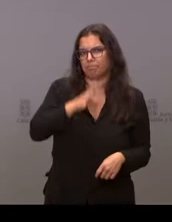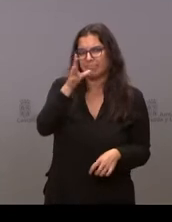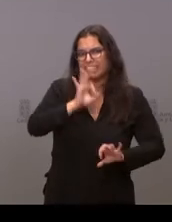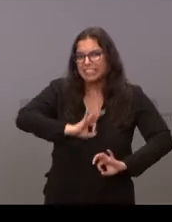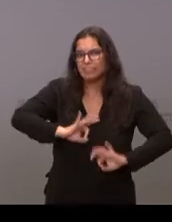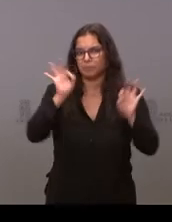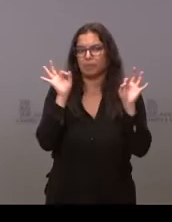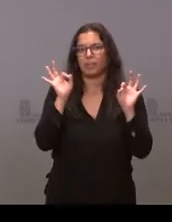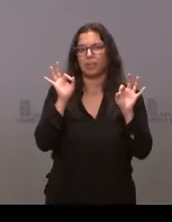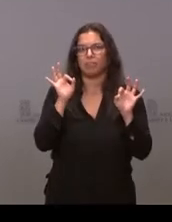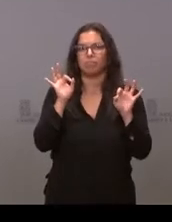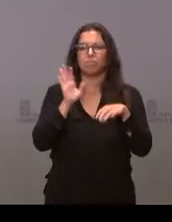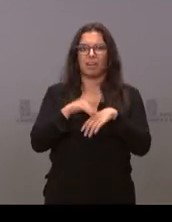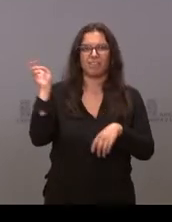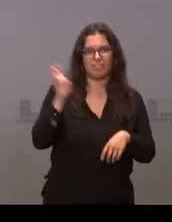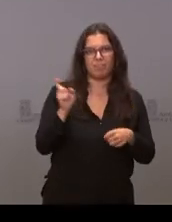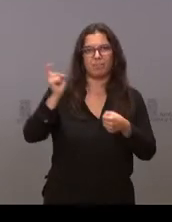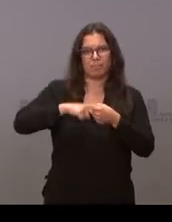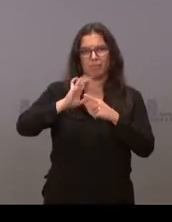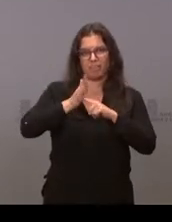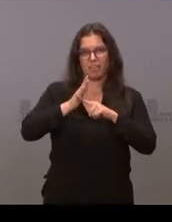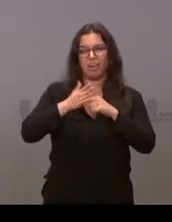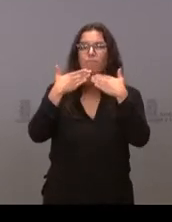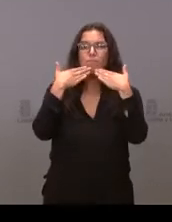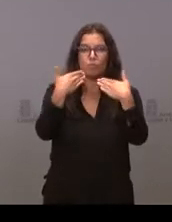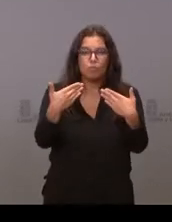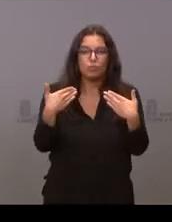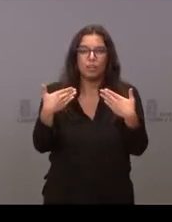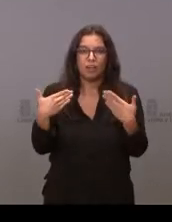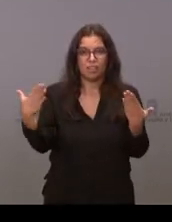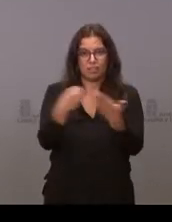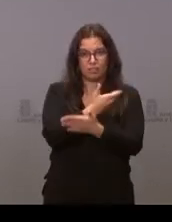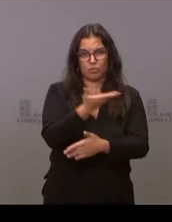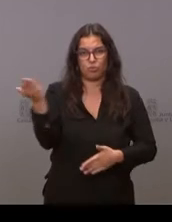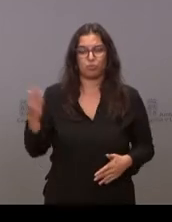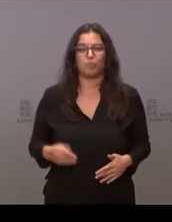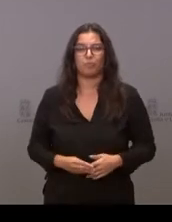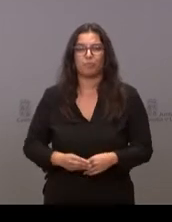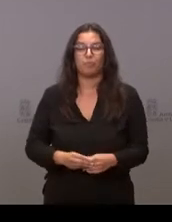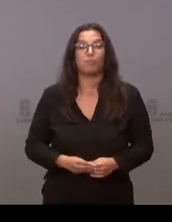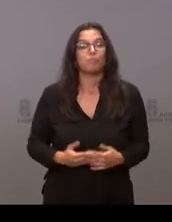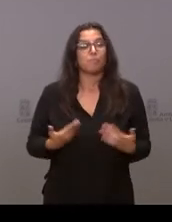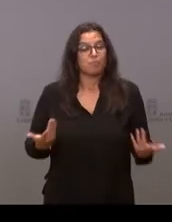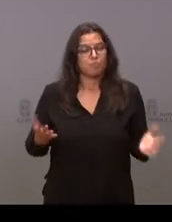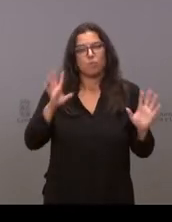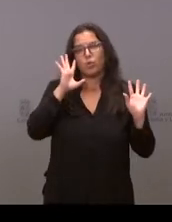especial por estar aquí. Muchas gracias a vosotros. Y, por